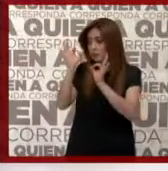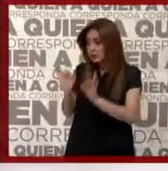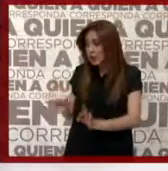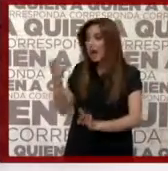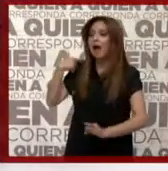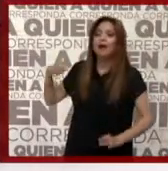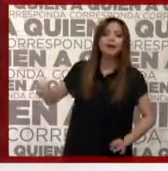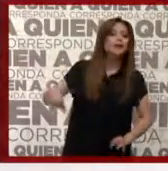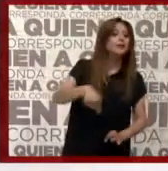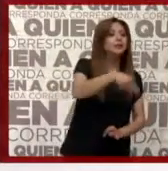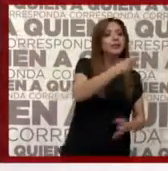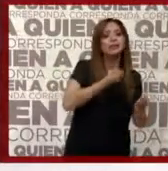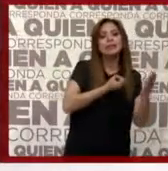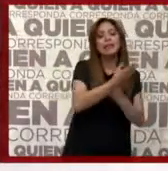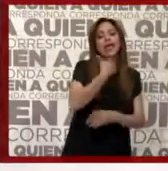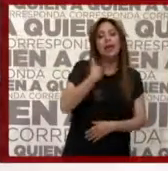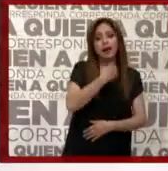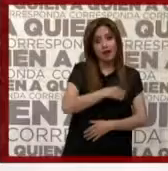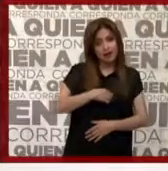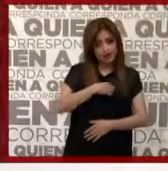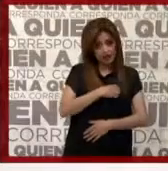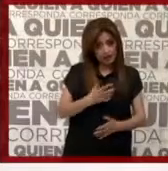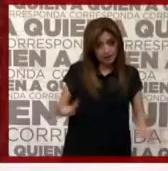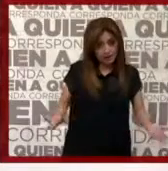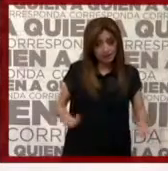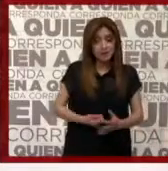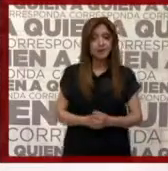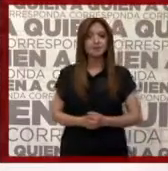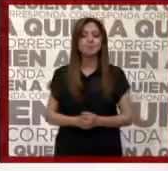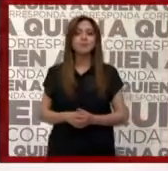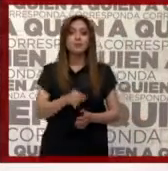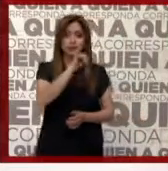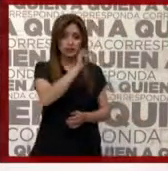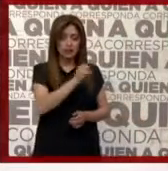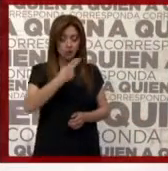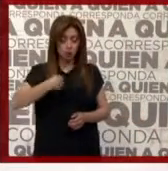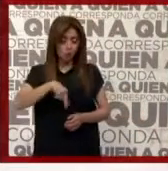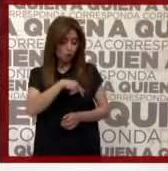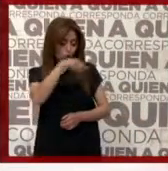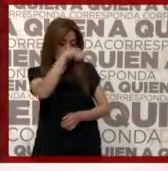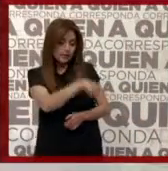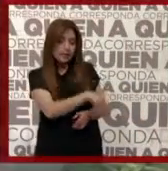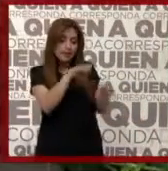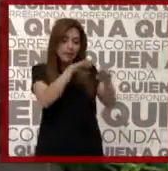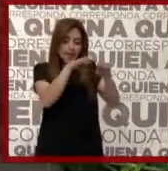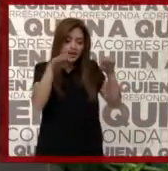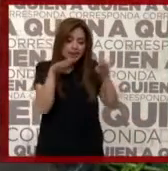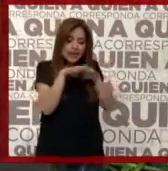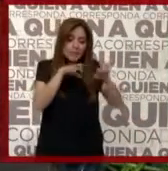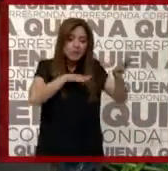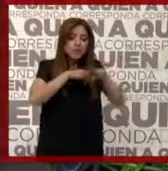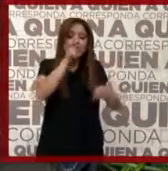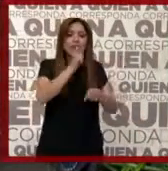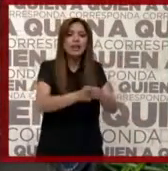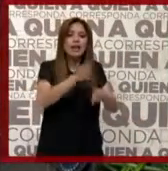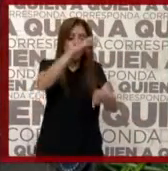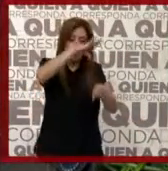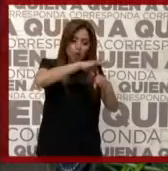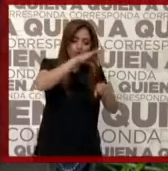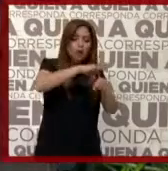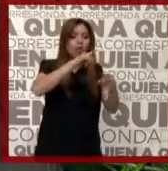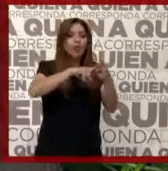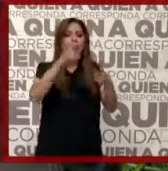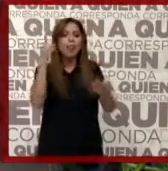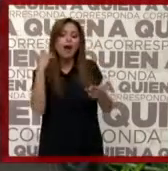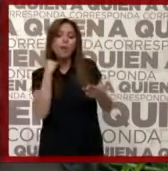el asunto y muchos de estos los equipos que tenemos están hechos con médicos y abogados que tratan de facilitar la comunicación entre